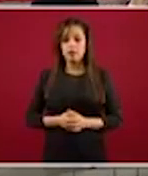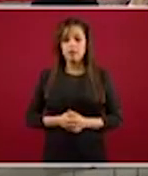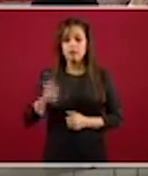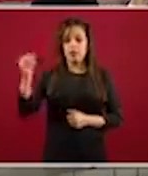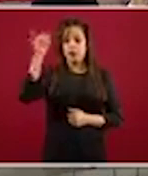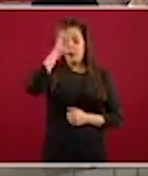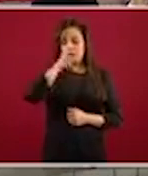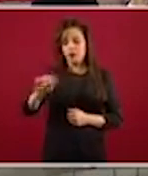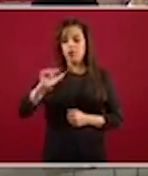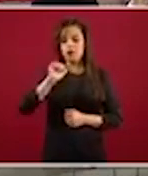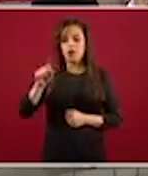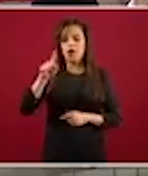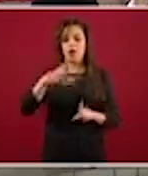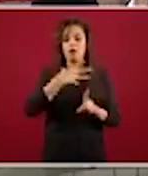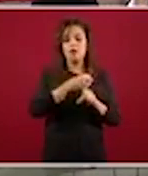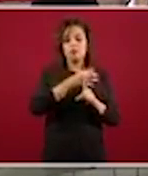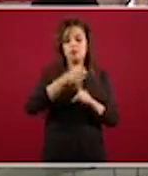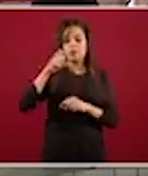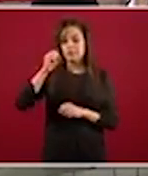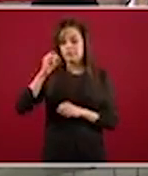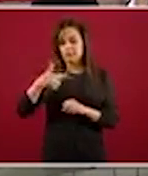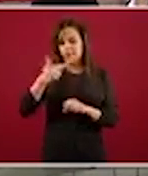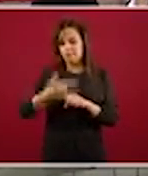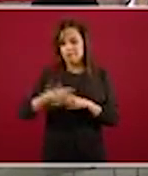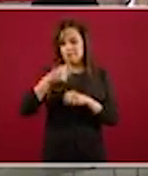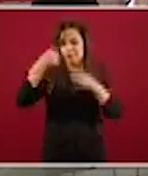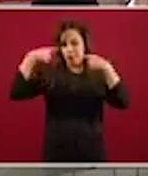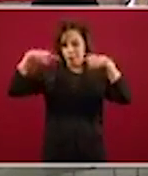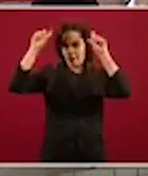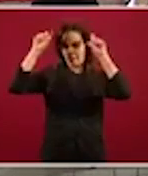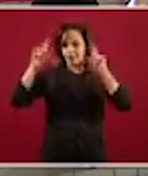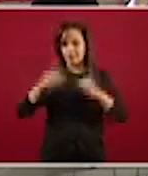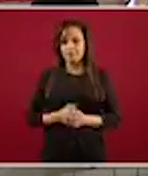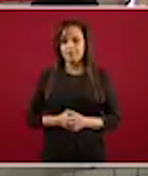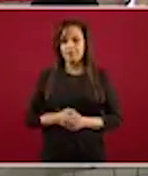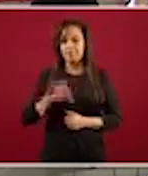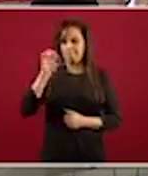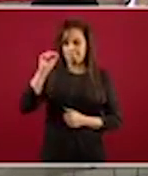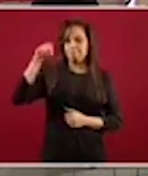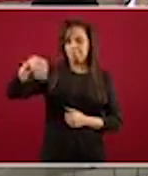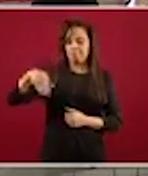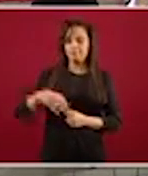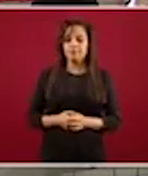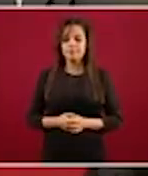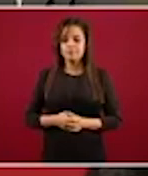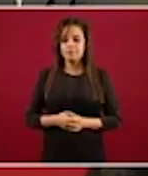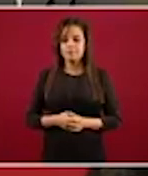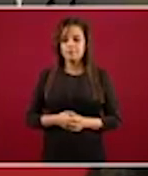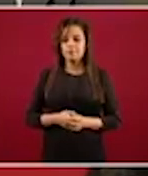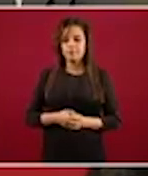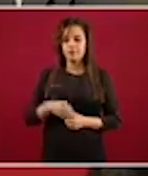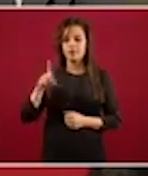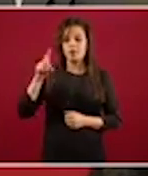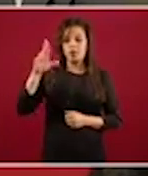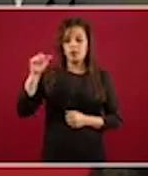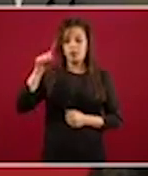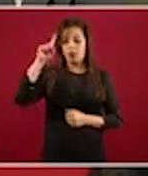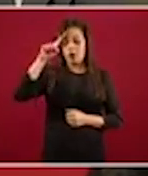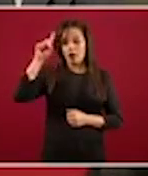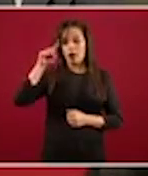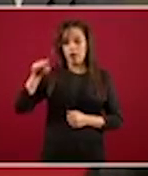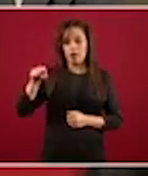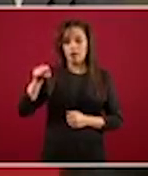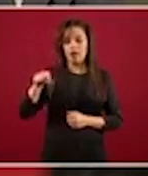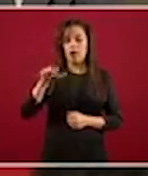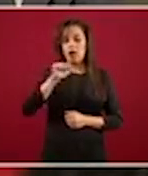Jefe de Epidemiología de la Secretaría de Marina. La doctora Concepción Grajales Muñiz, quien es la coordinadora de Vigilancia